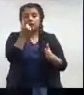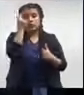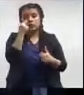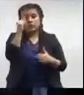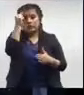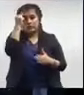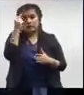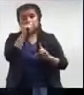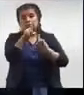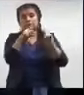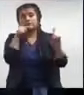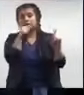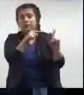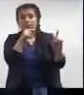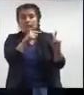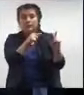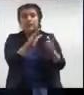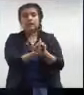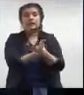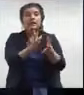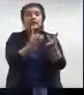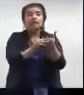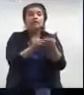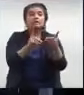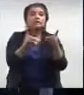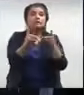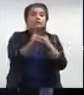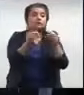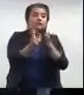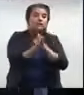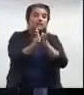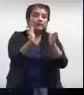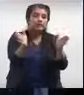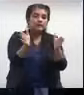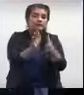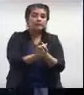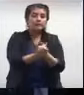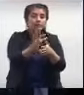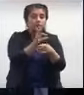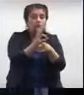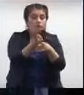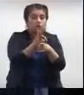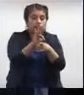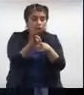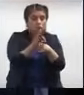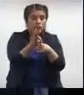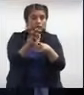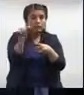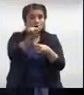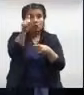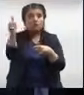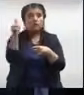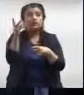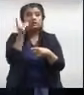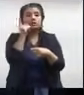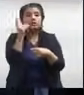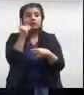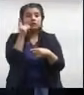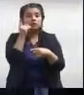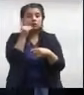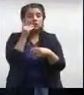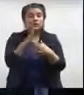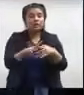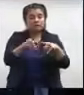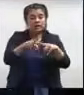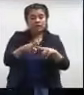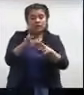Gobernación, específicamente en las direcciones generales. Las funciones de las otras direcciones y dependencias del